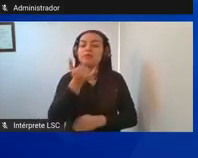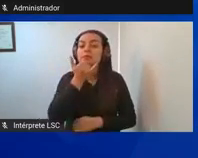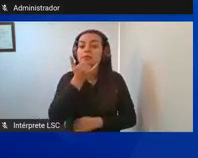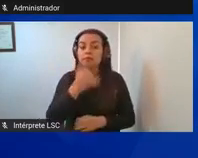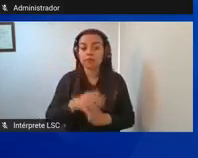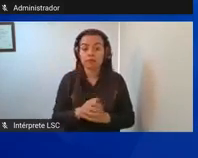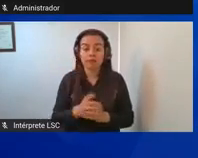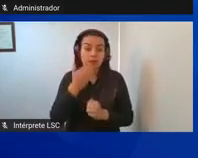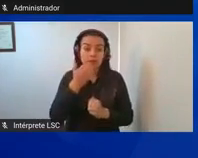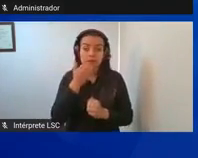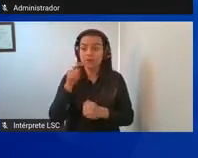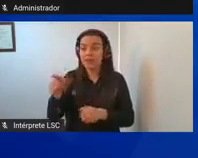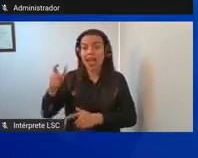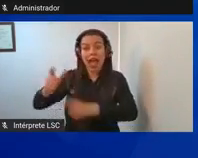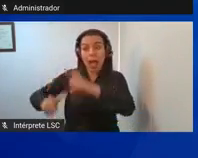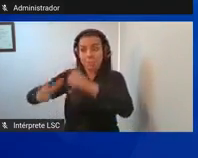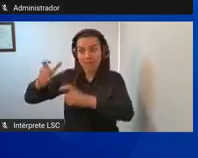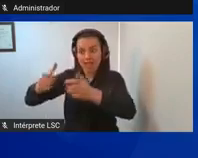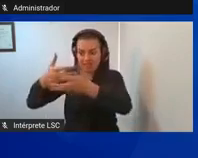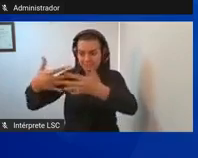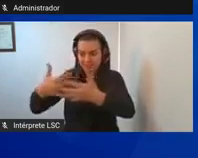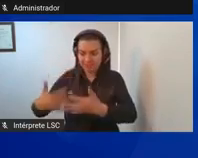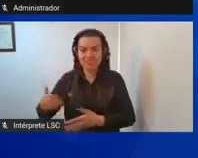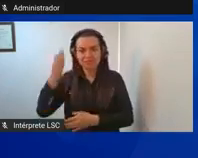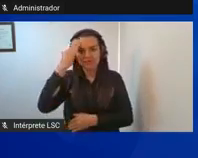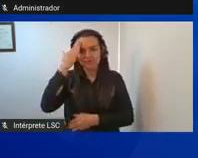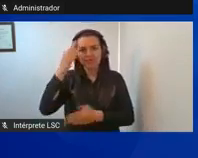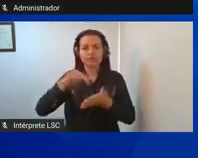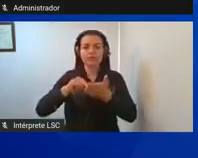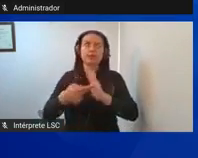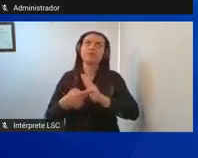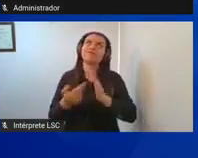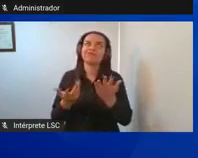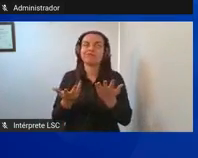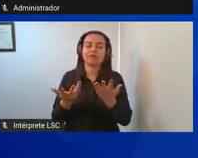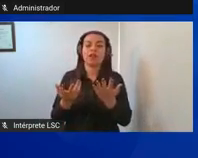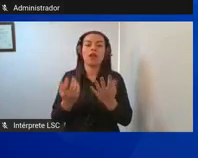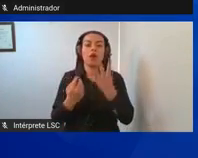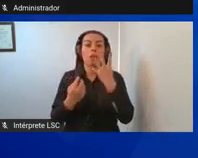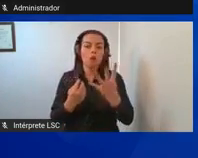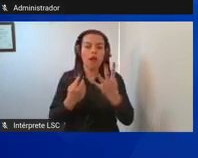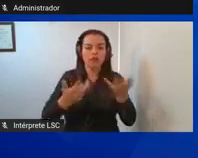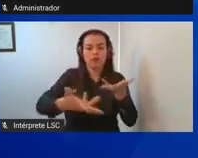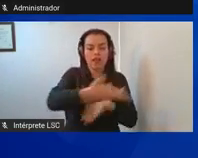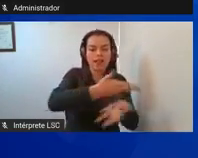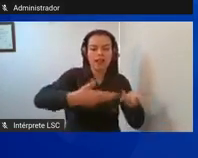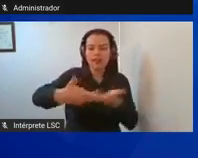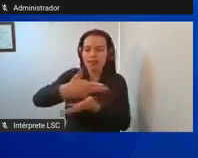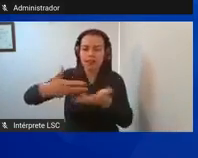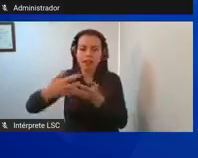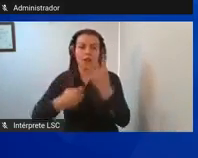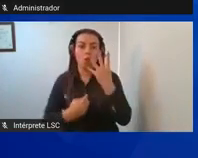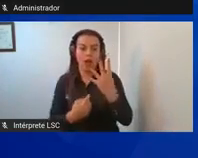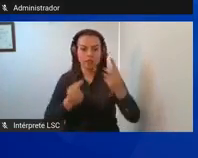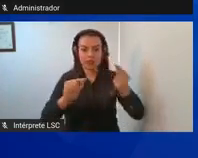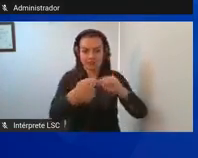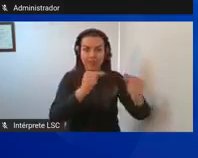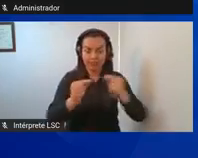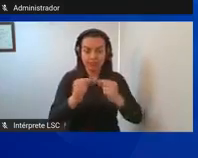de Cámara es diferente, o sea, digamos, hay dos instancias, bueno, son 4 debates, pero 2 en Cámara, 2 en